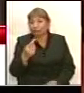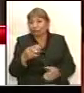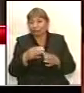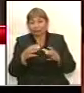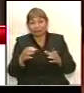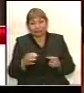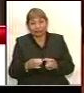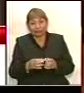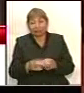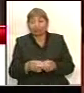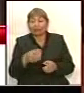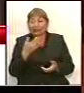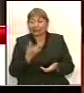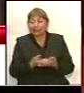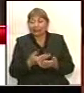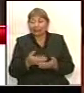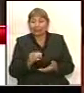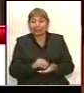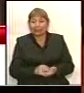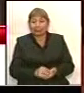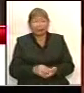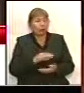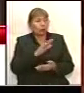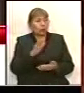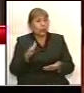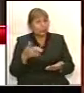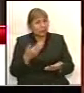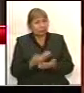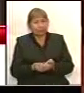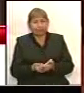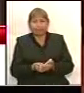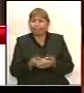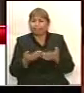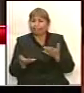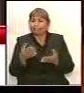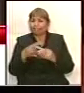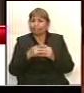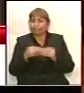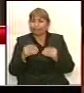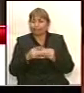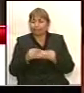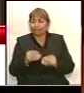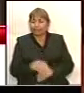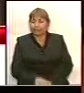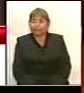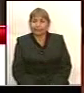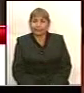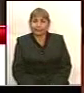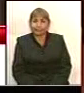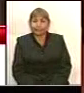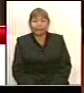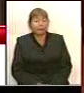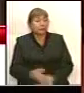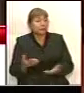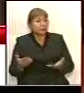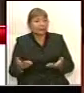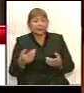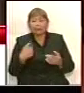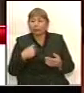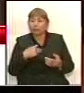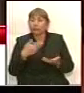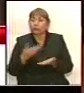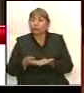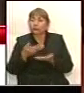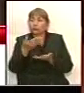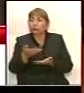de la selva central, sino en todos los lugares donde hay este tipo de producción. Y también nosotros propusimos,